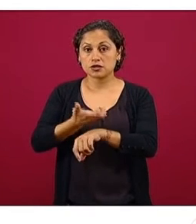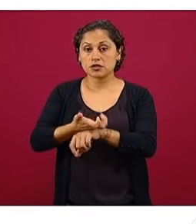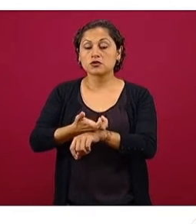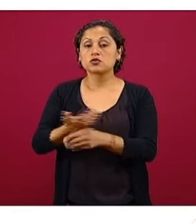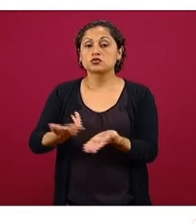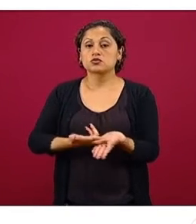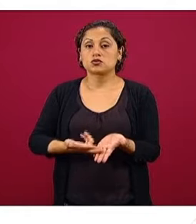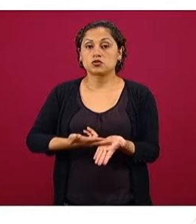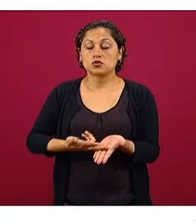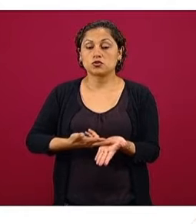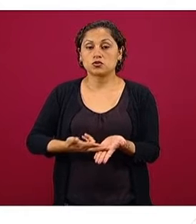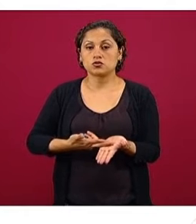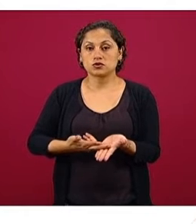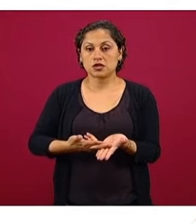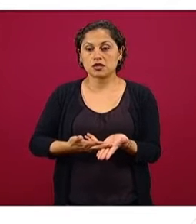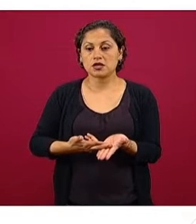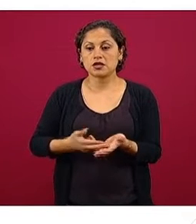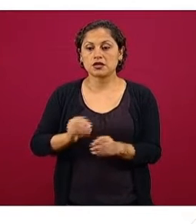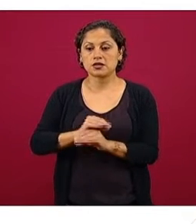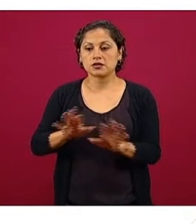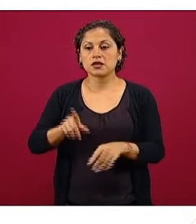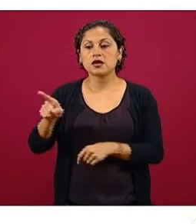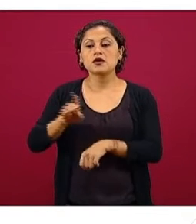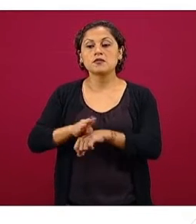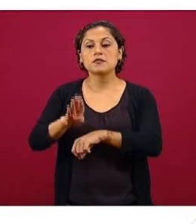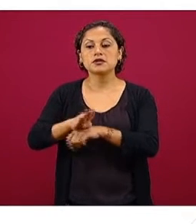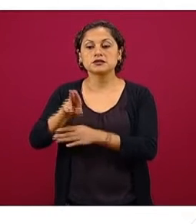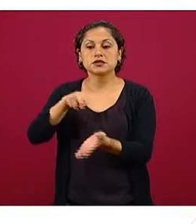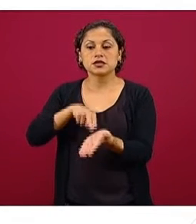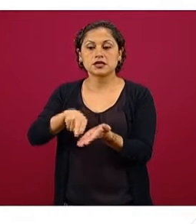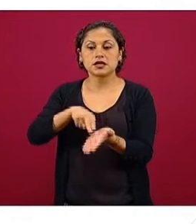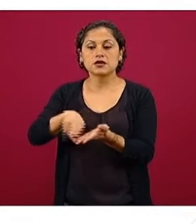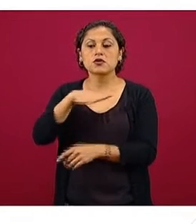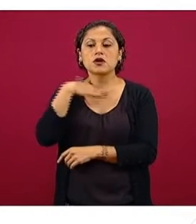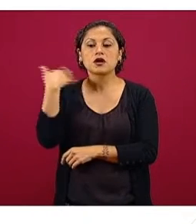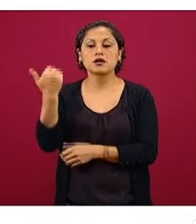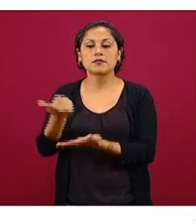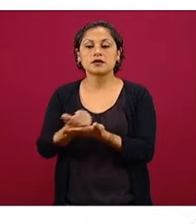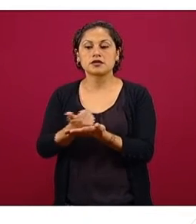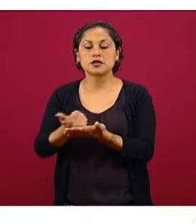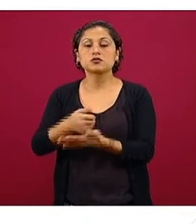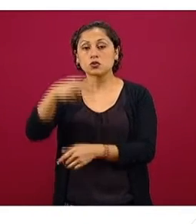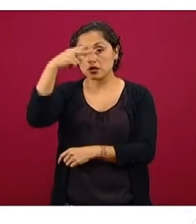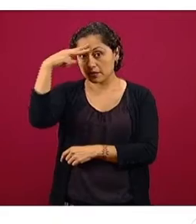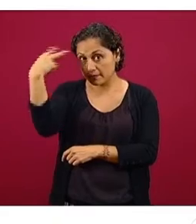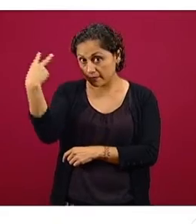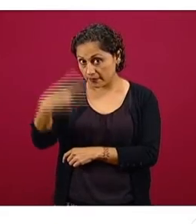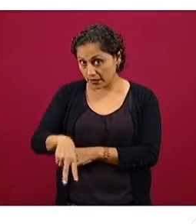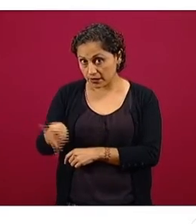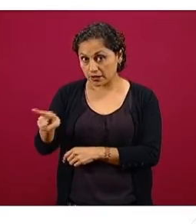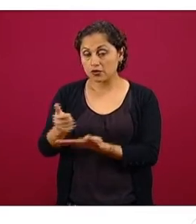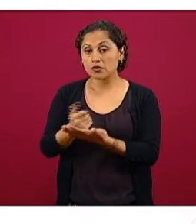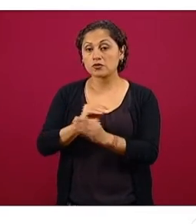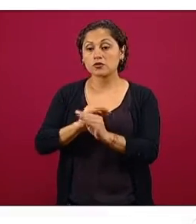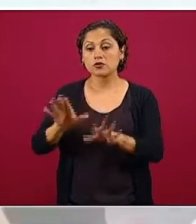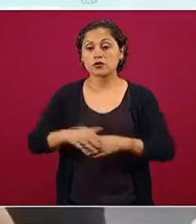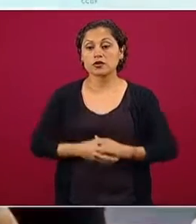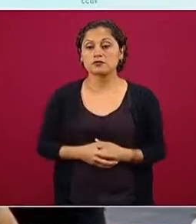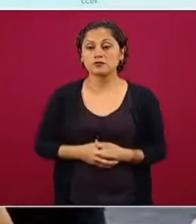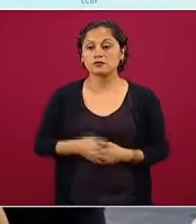color rosa, Brasil en color negro, Alemania en color azul, México. Es el número